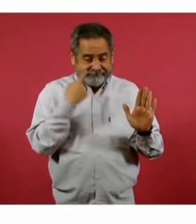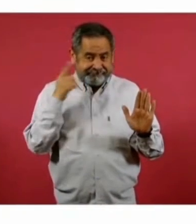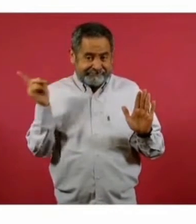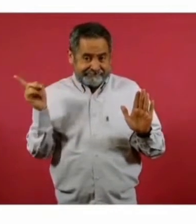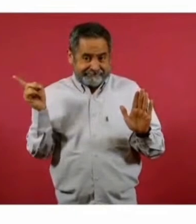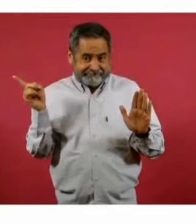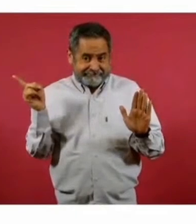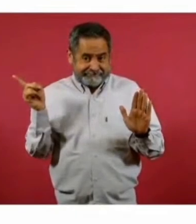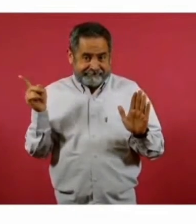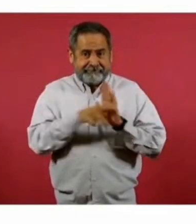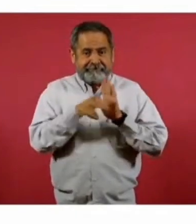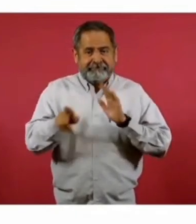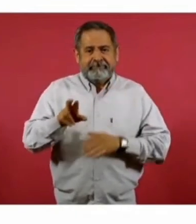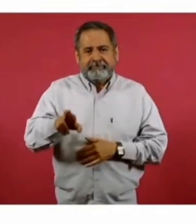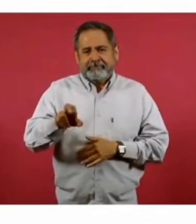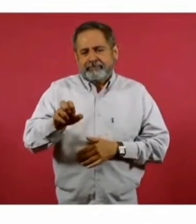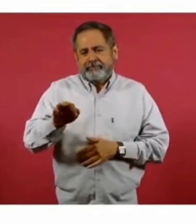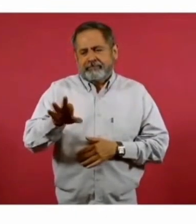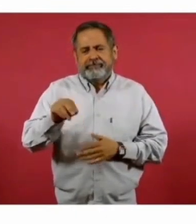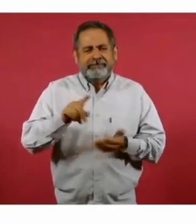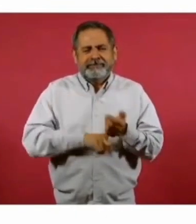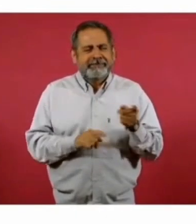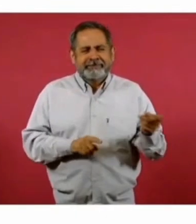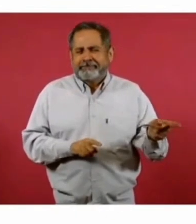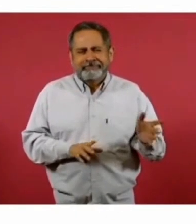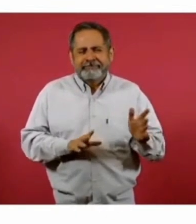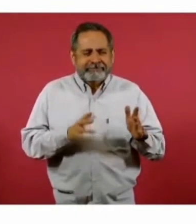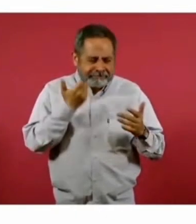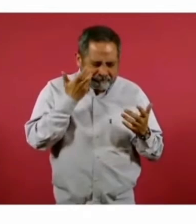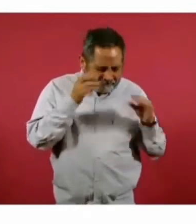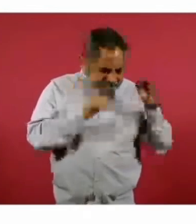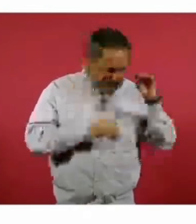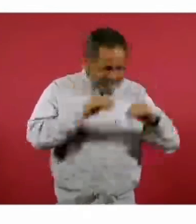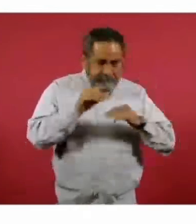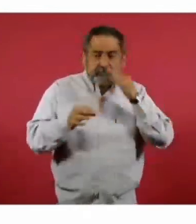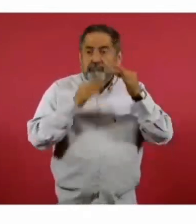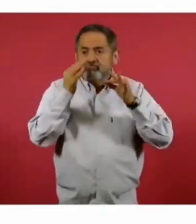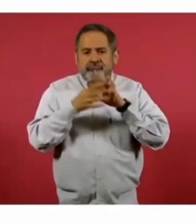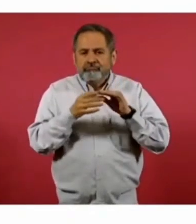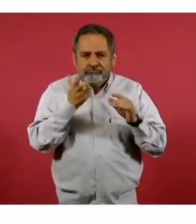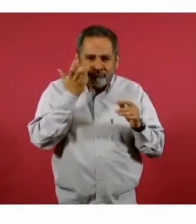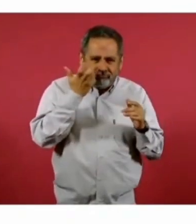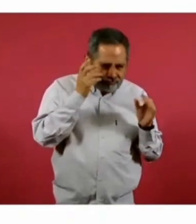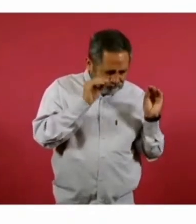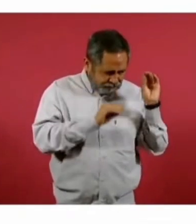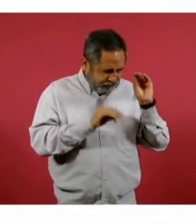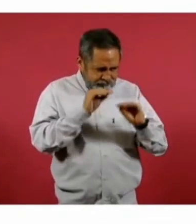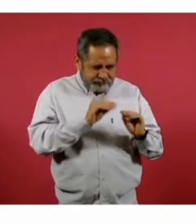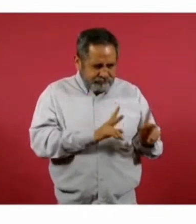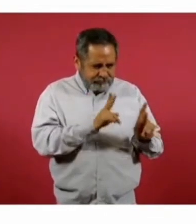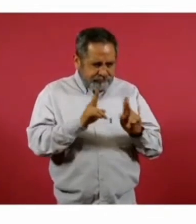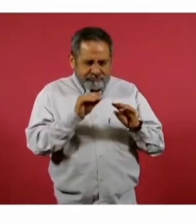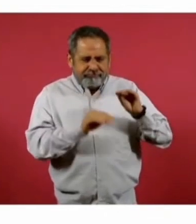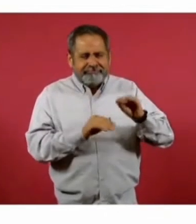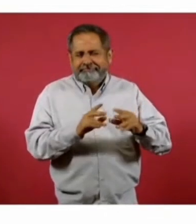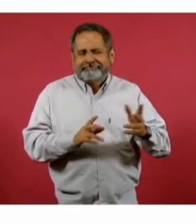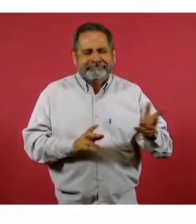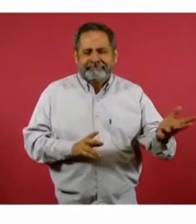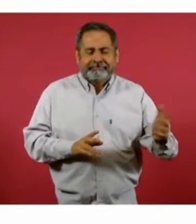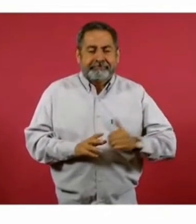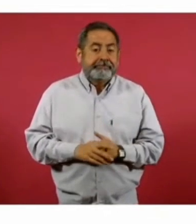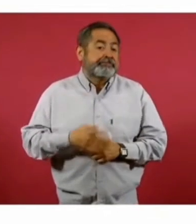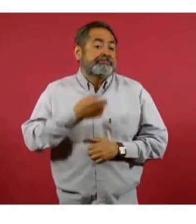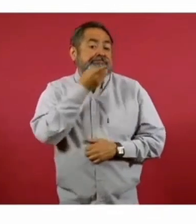de la nota de Reforma, que más bien parece una editorialización y no una nota informativa. Según esta, las